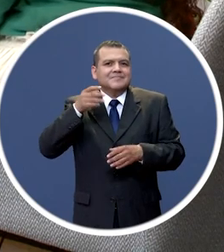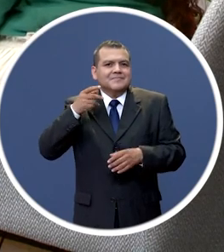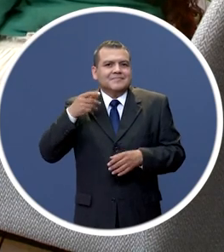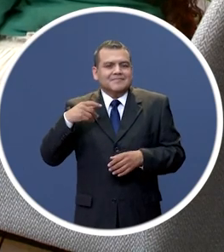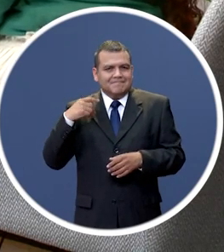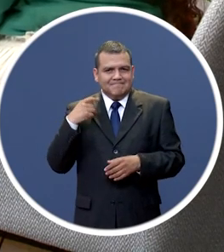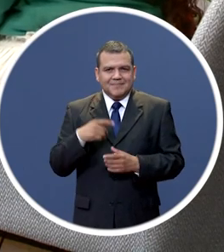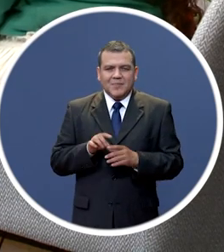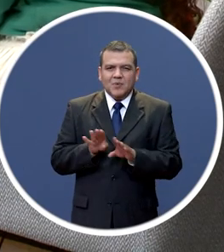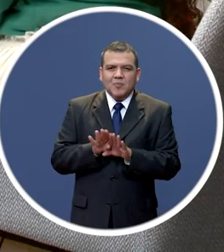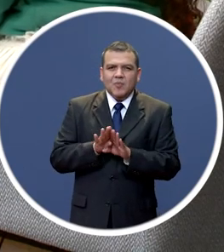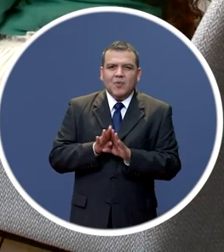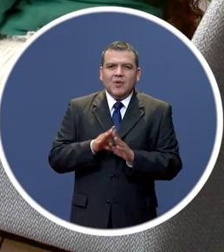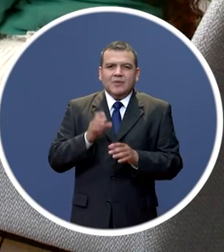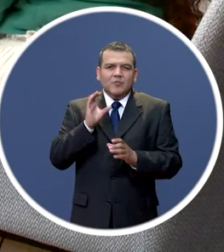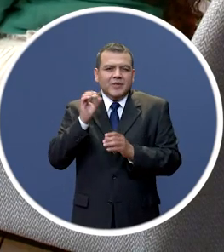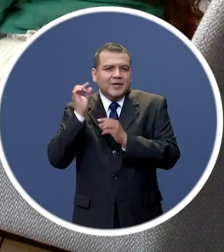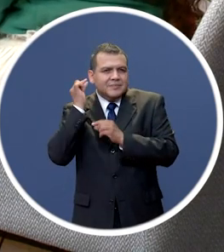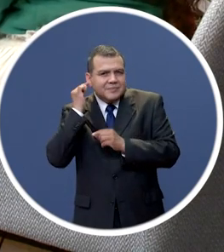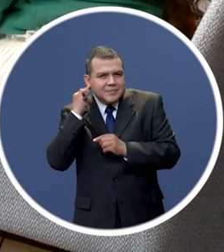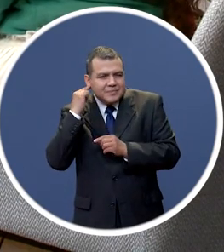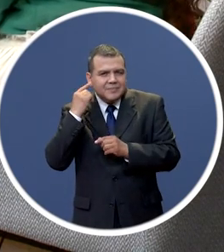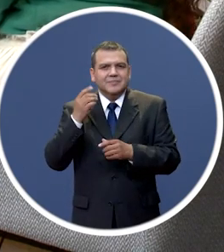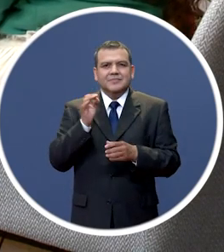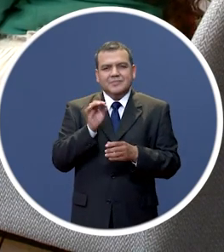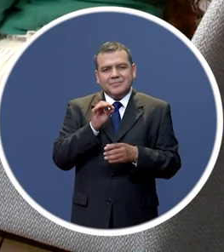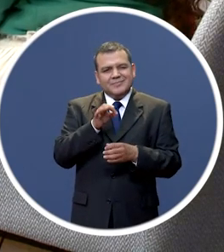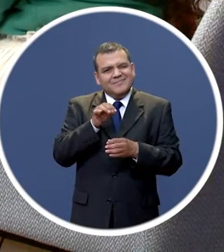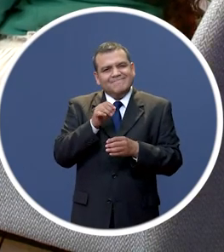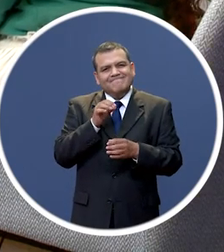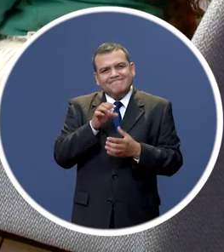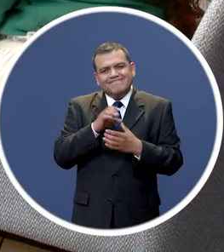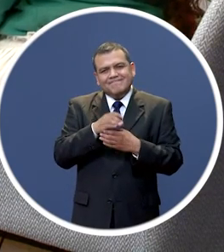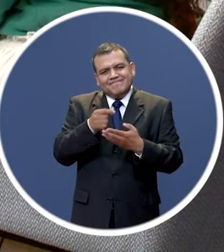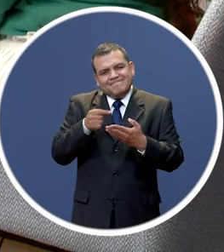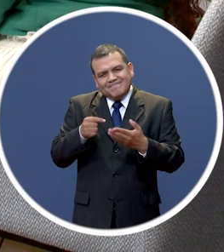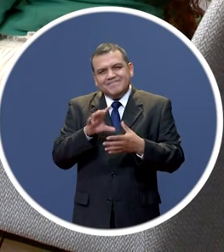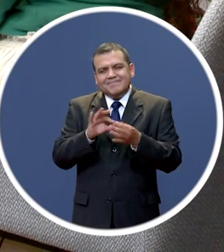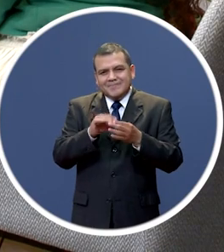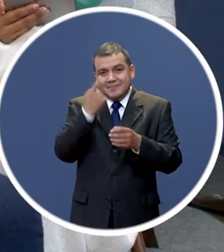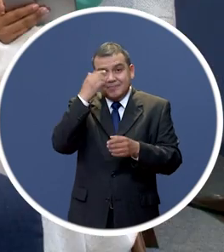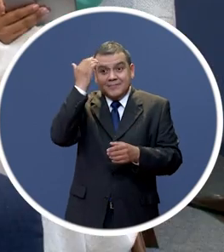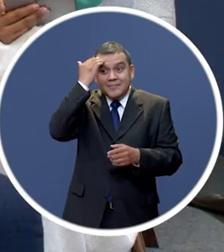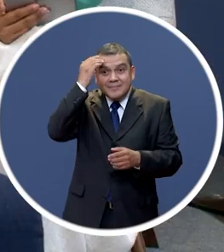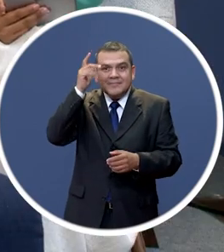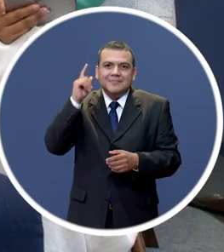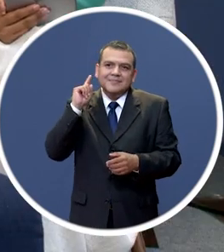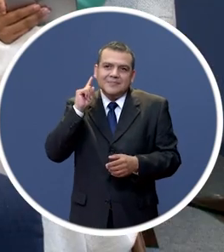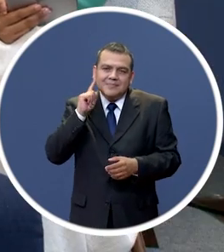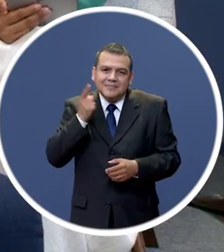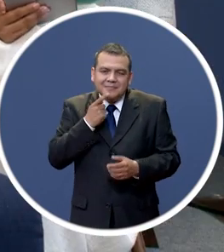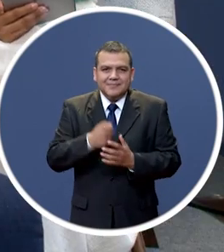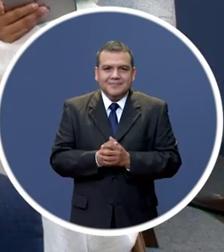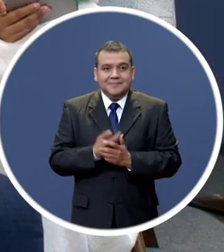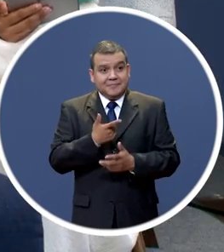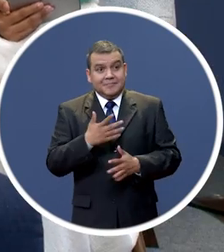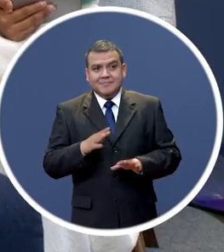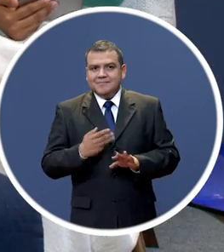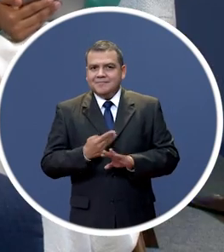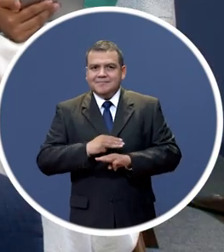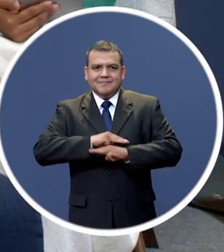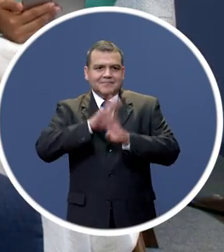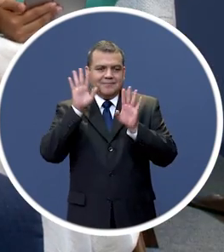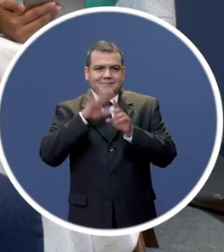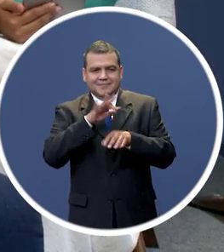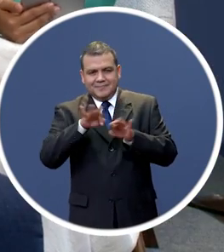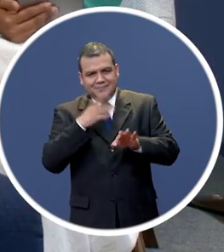el cuidado del oído, todo lo que ellos se vayan adentrando en la comunidad sorda. Excelente. El trabajo que hacen ustedes